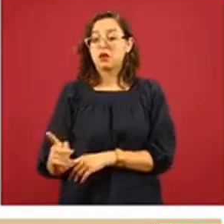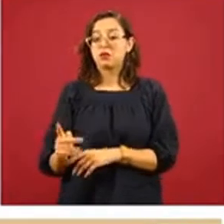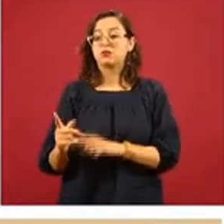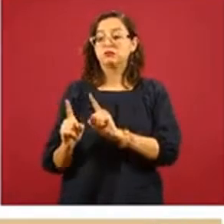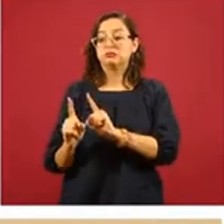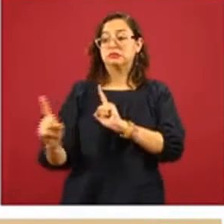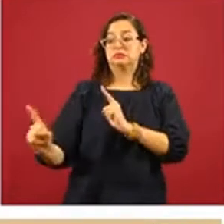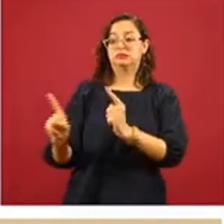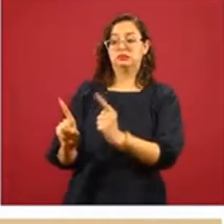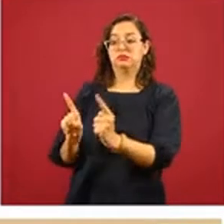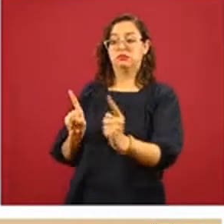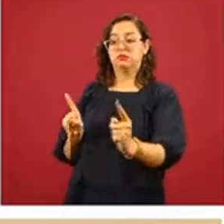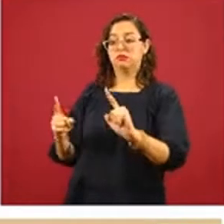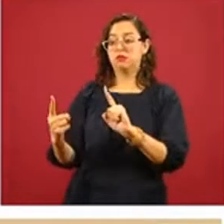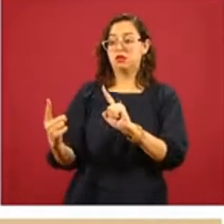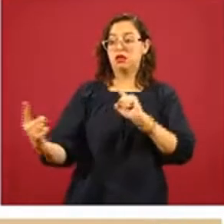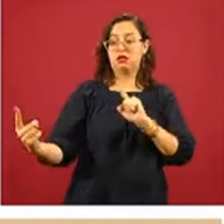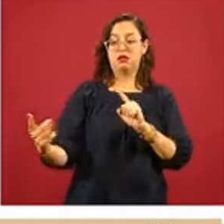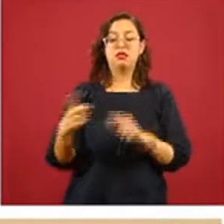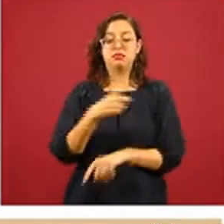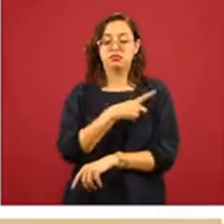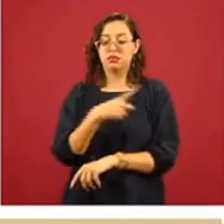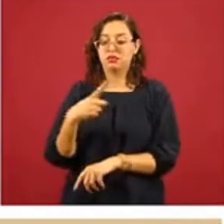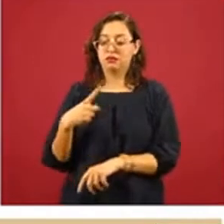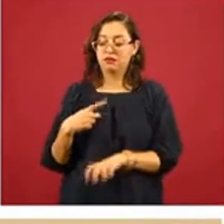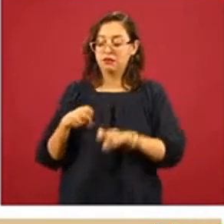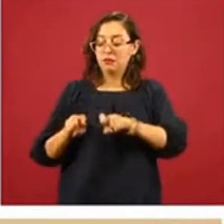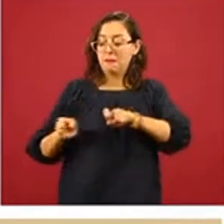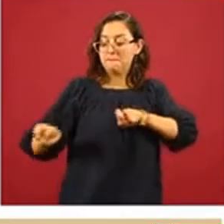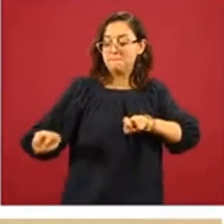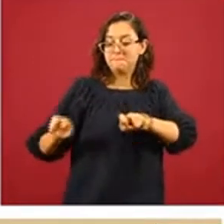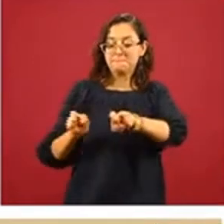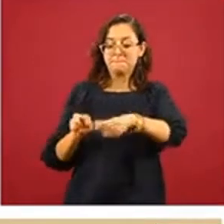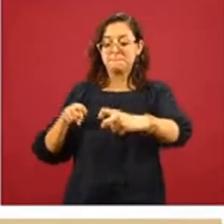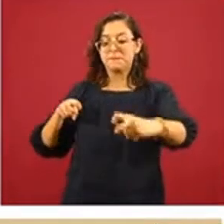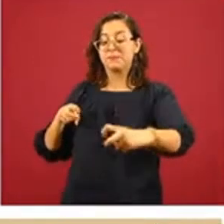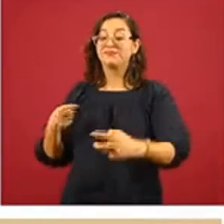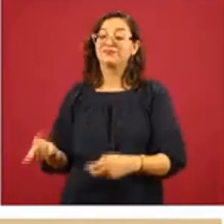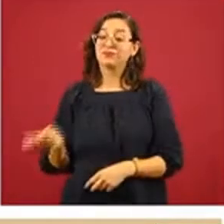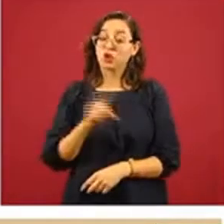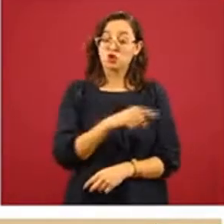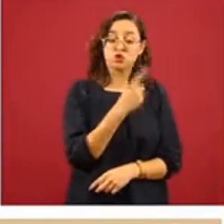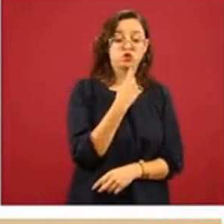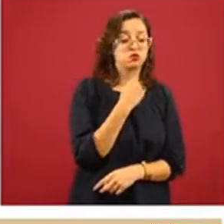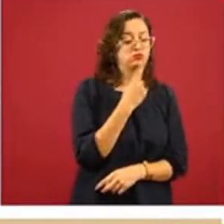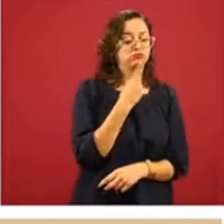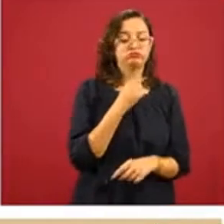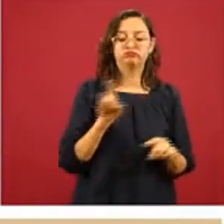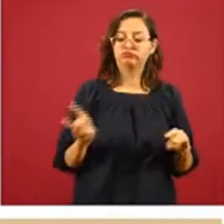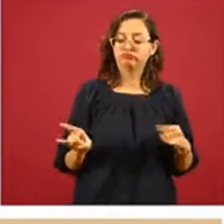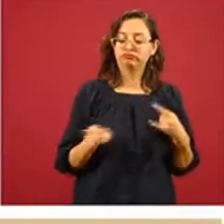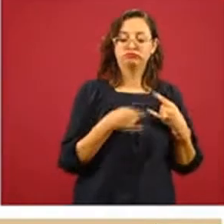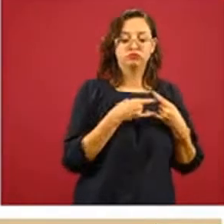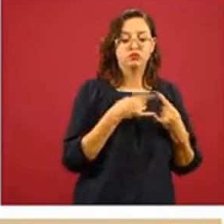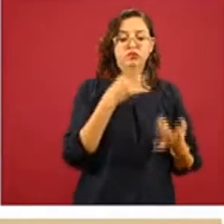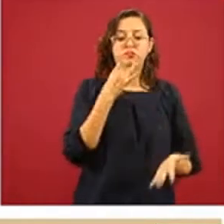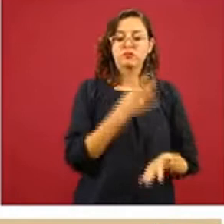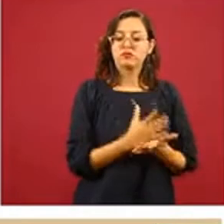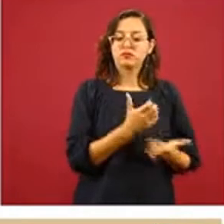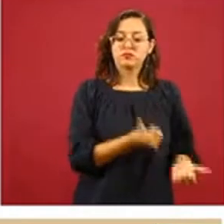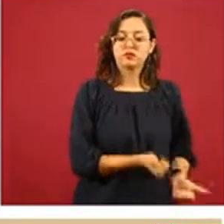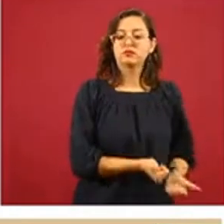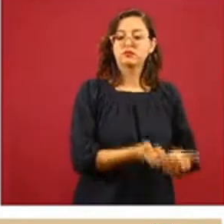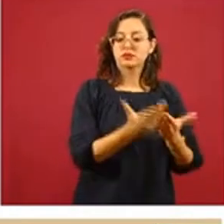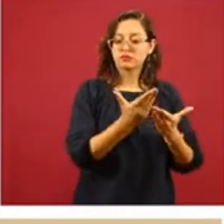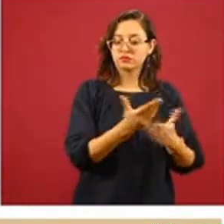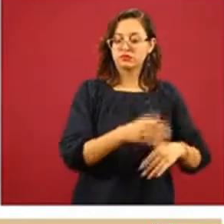sana distancia al interior de los locales, recordando que en semáforo rojo se mantienen cerradas y solamente pueden